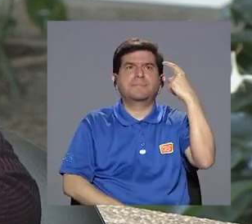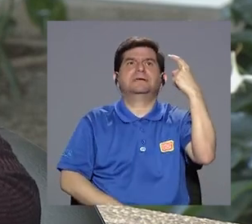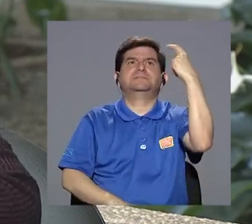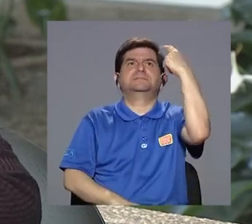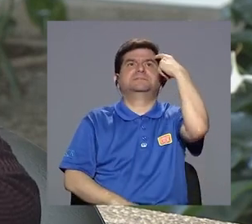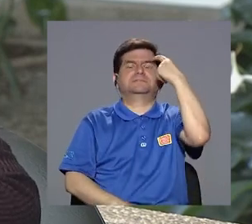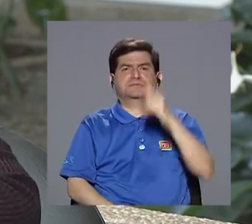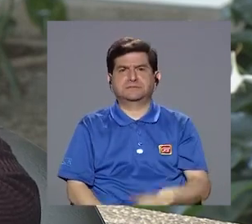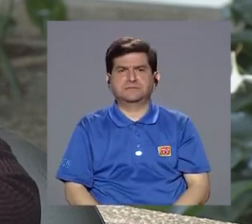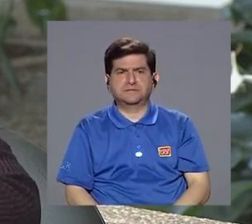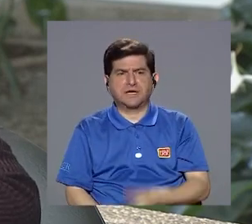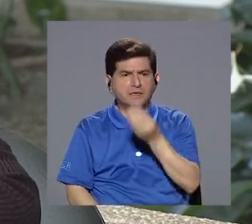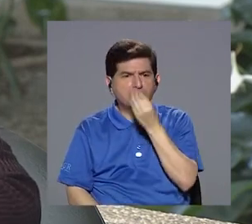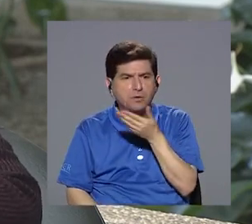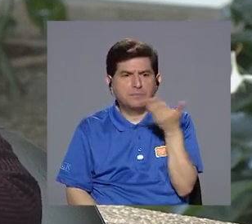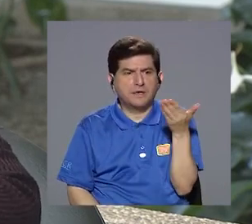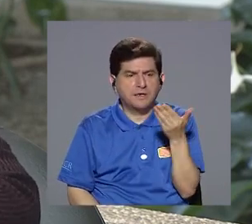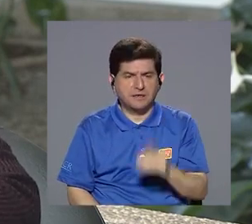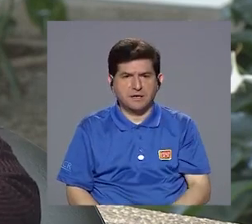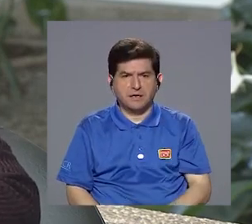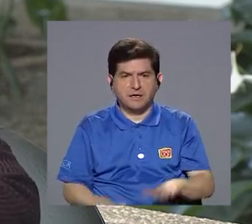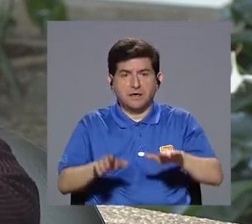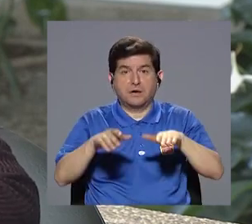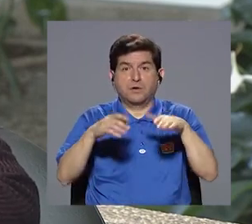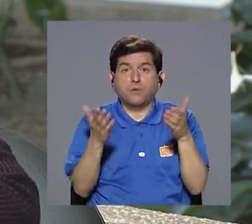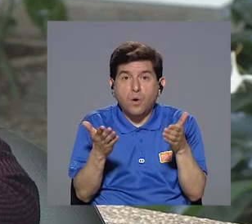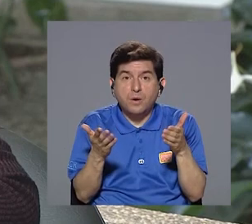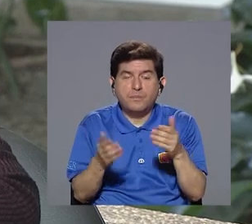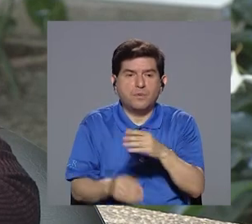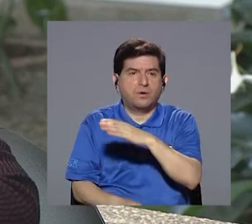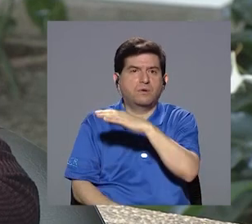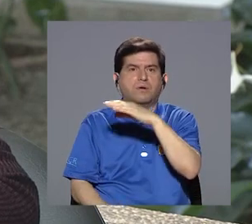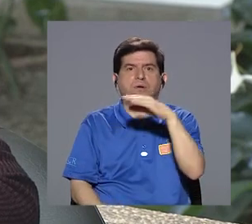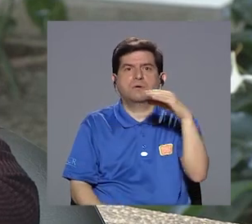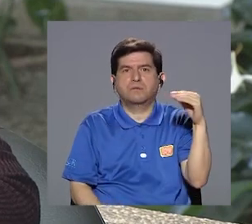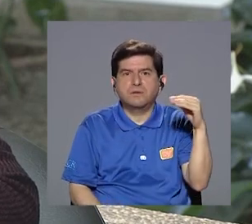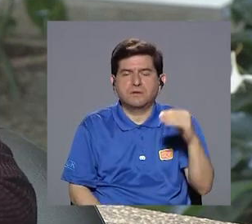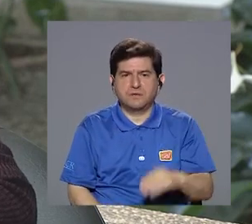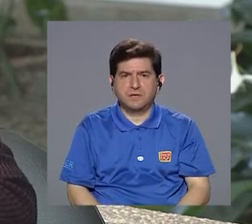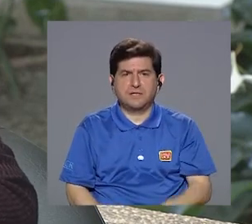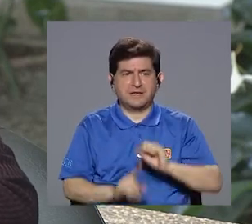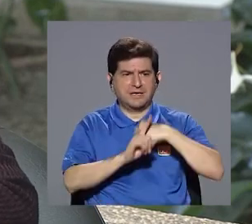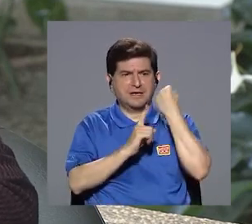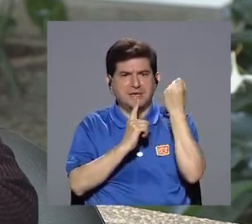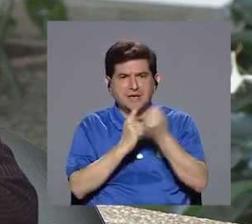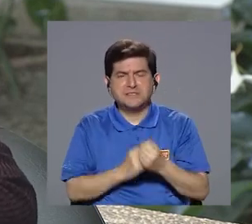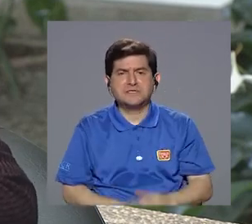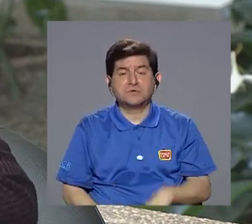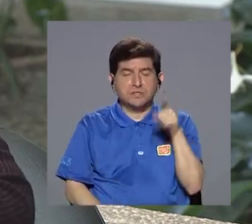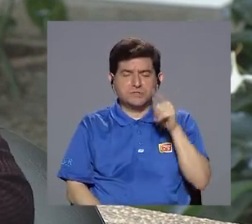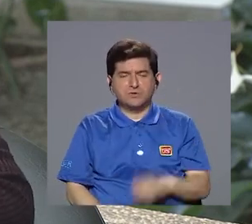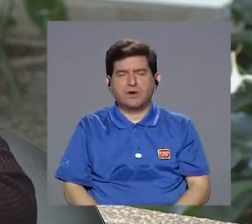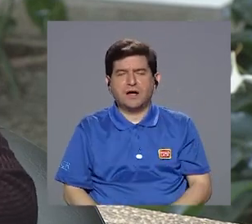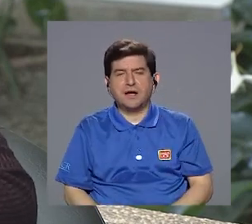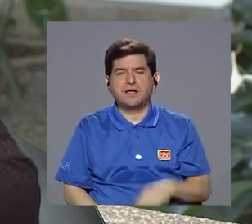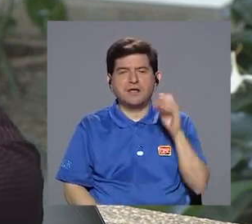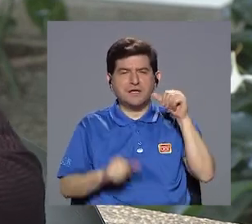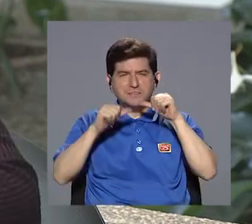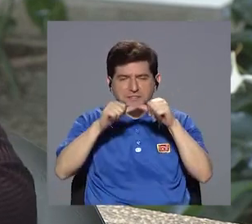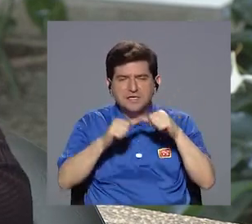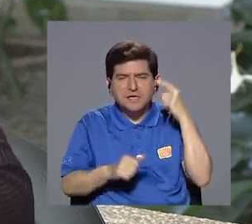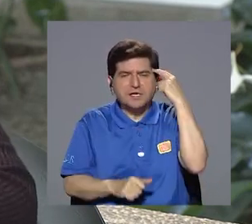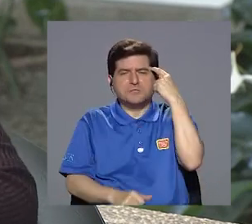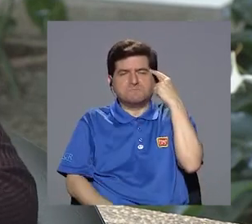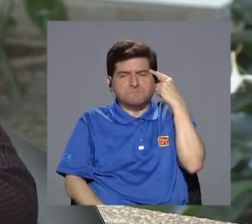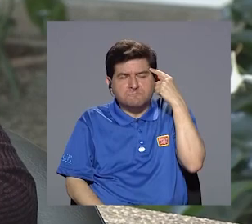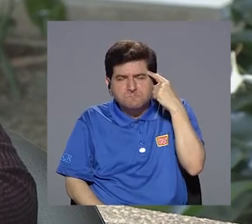pensando en qué es lo que tienen que ingerir, cómo lo tienen que ingerir, y eso se vuelve más bien una obsesión. Incluso